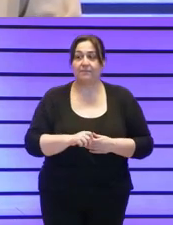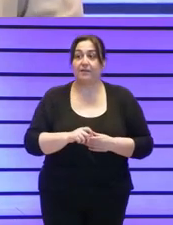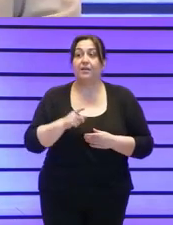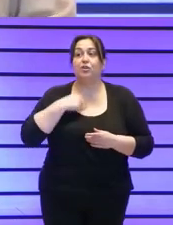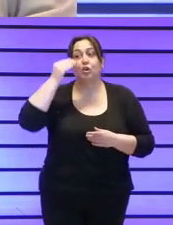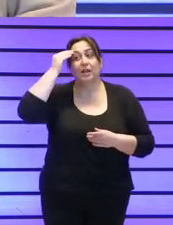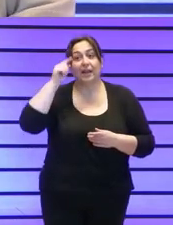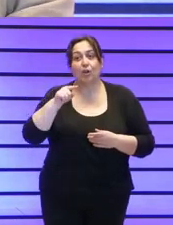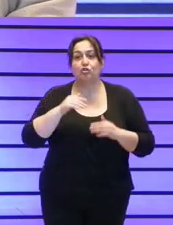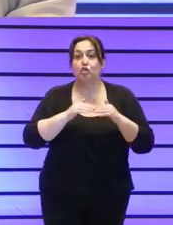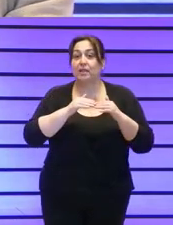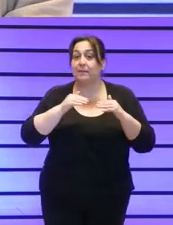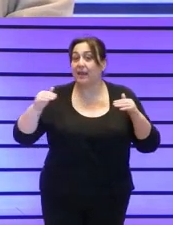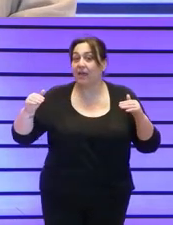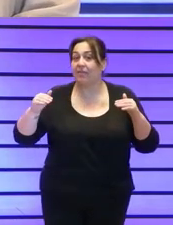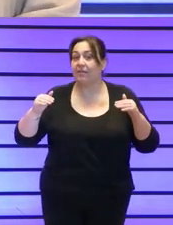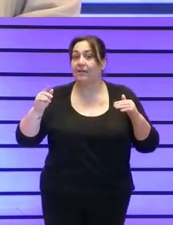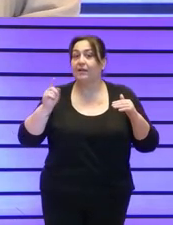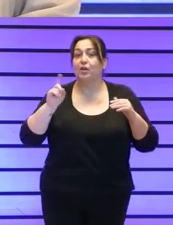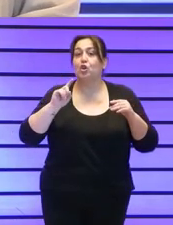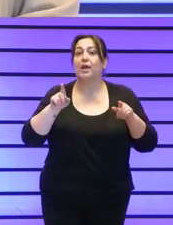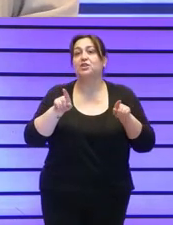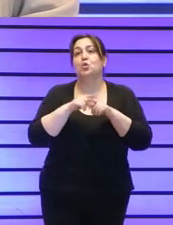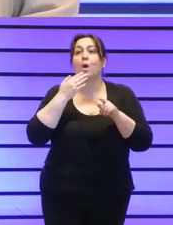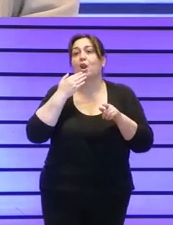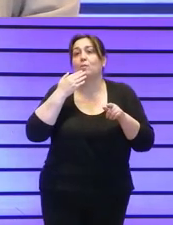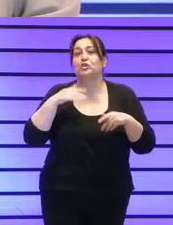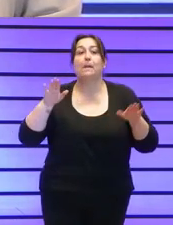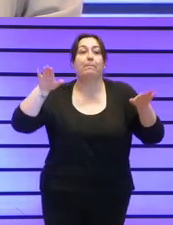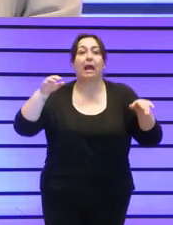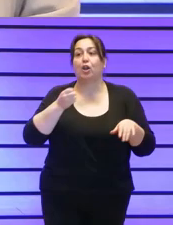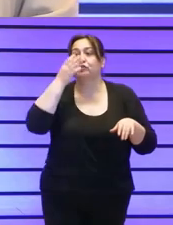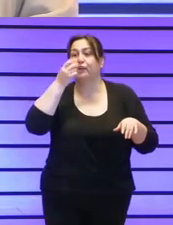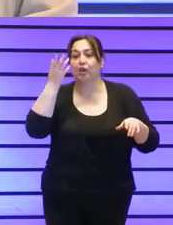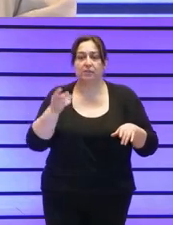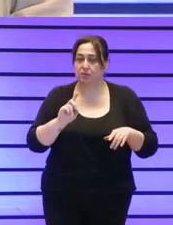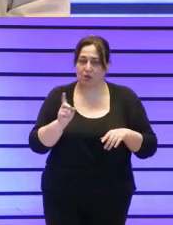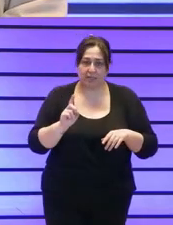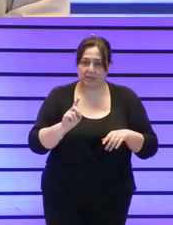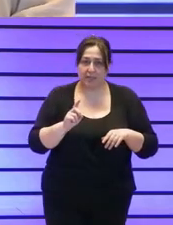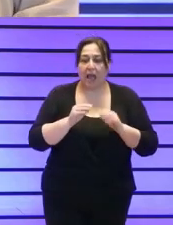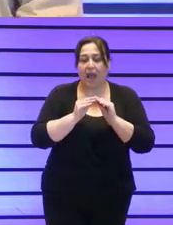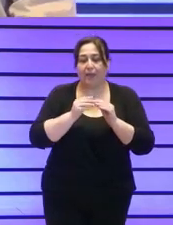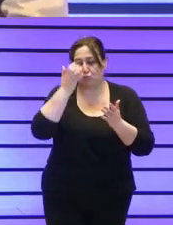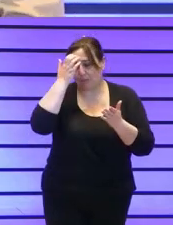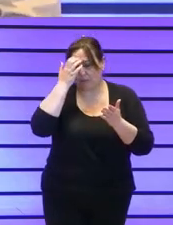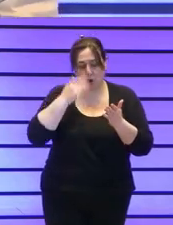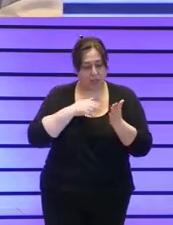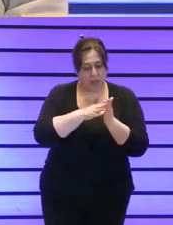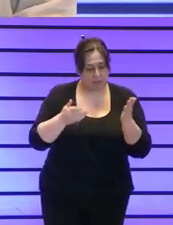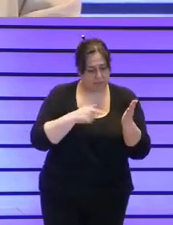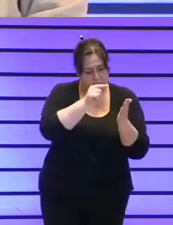Yo creo que la sostenibilidad no son pájaros y flores. Es decir, la sostenibilidad no es hacer una memoria a